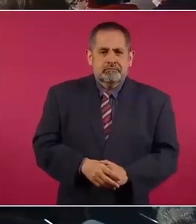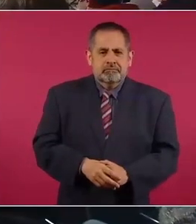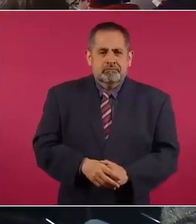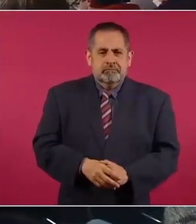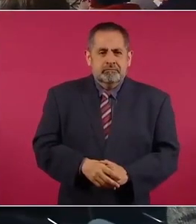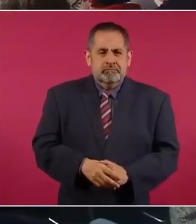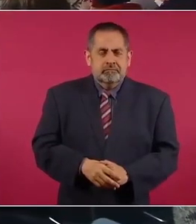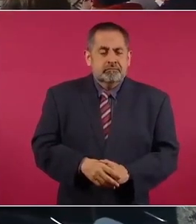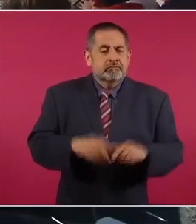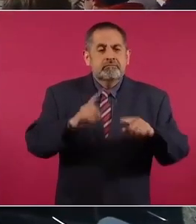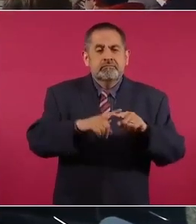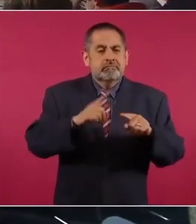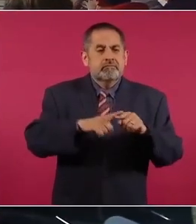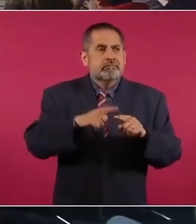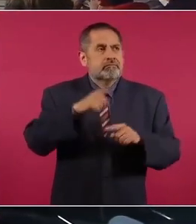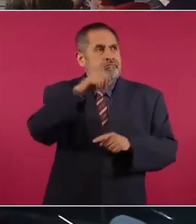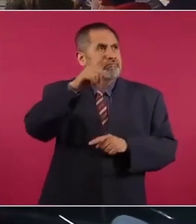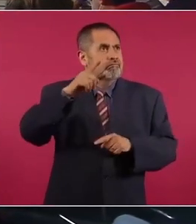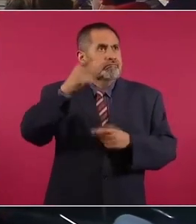de quién ha recibido dinero,